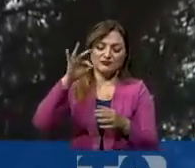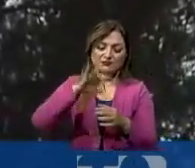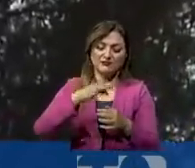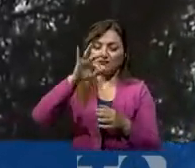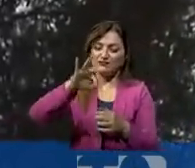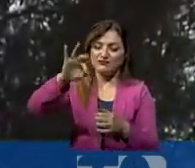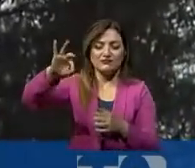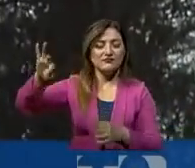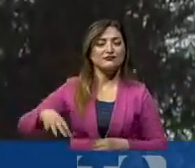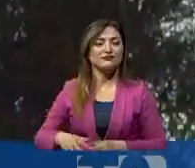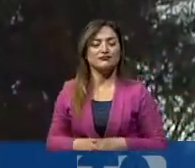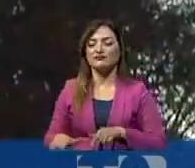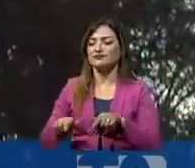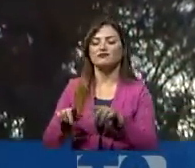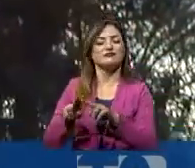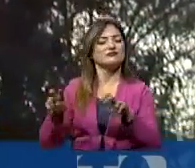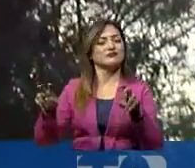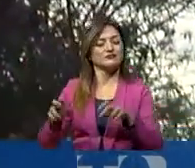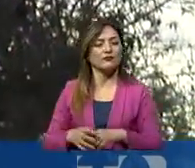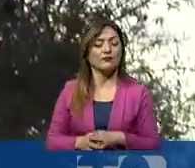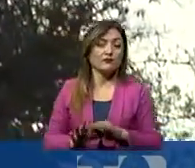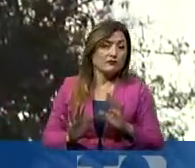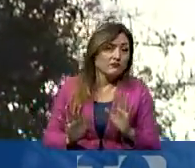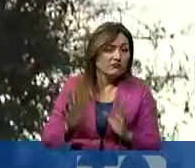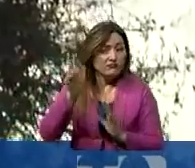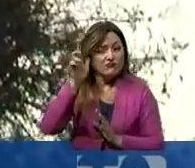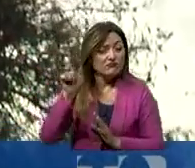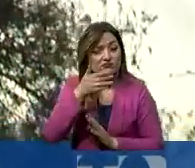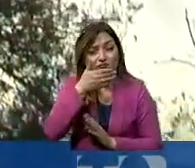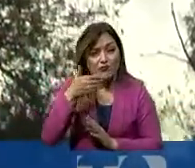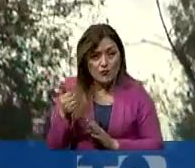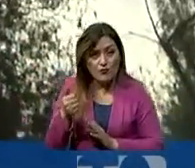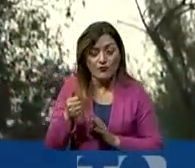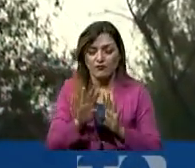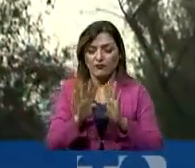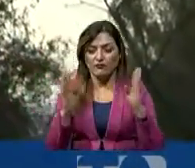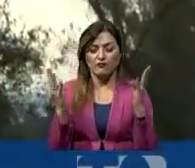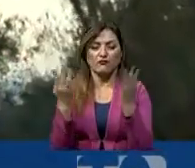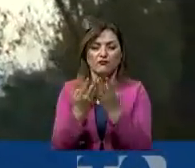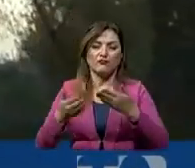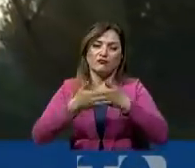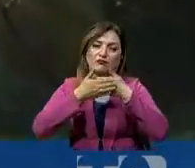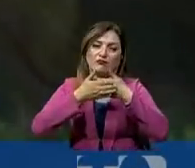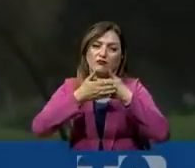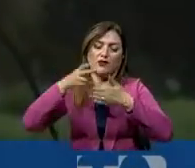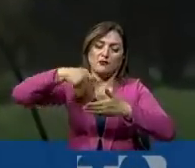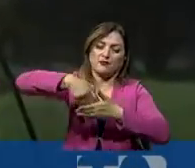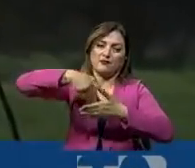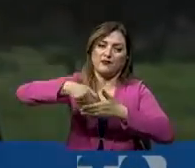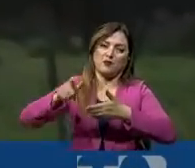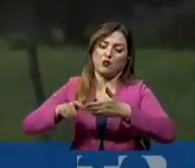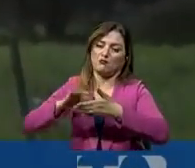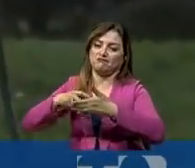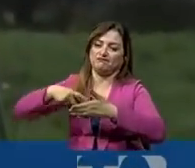esta es un área de regeneración natural, tal vez han considerado la posibilidad de cercar para que la gente no pase, no